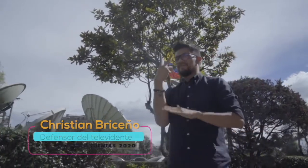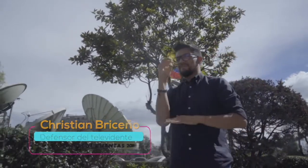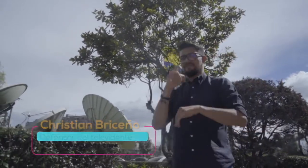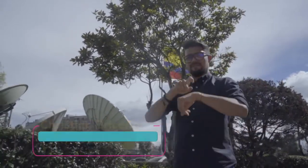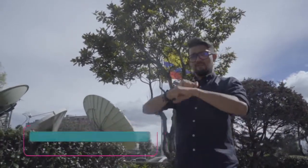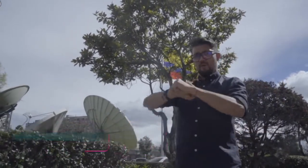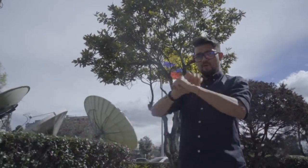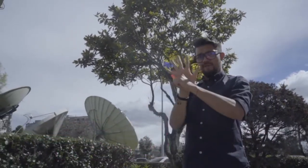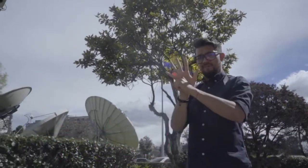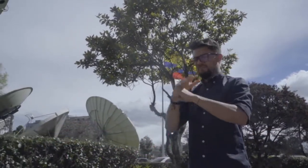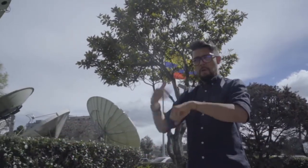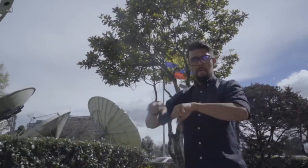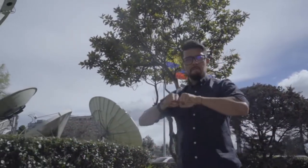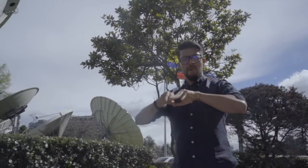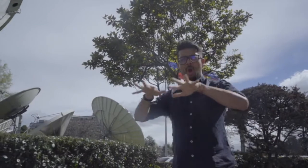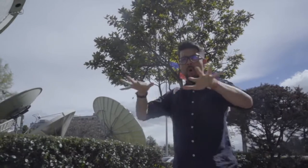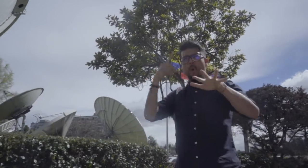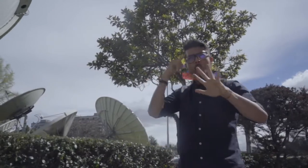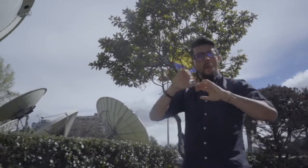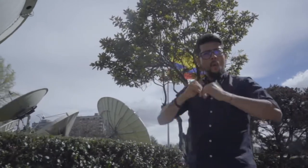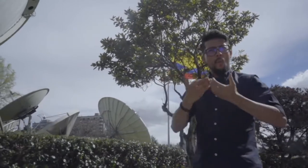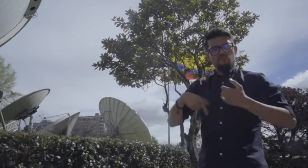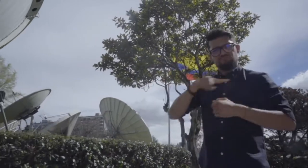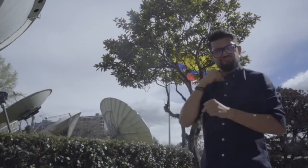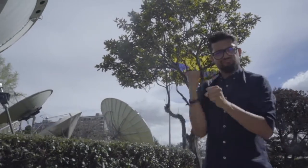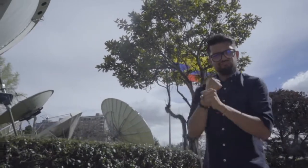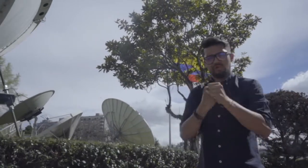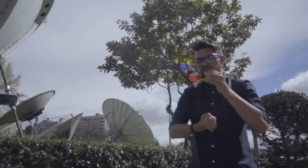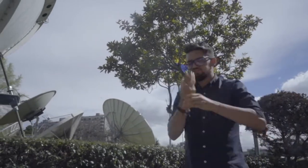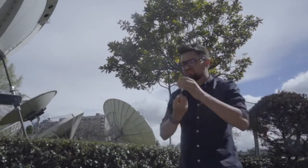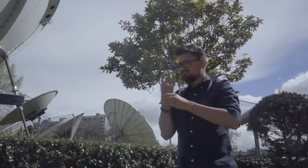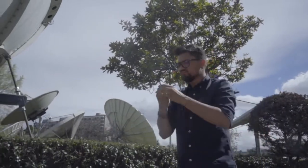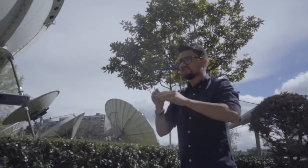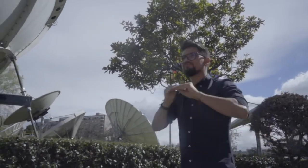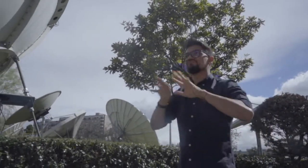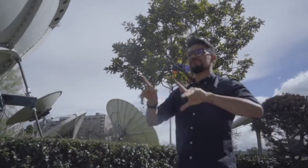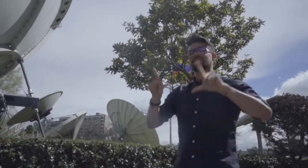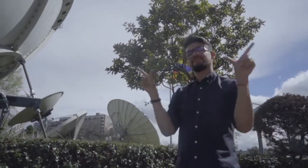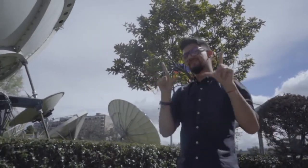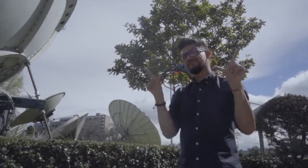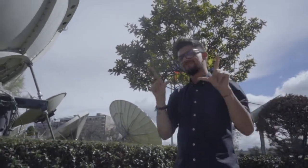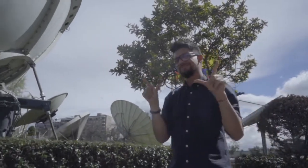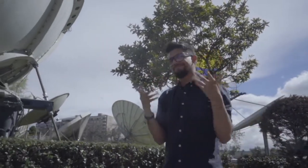tienen que ver con la producción de televisión en tiempos de pandemia.